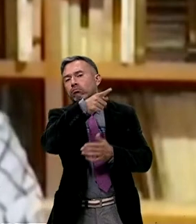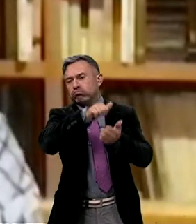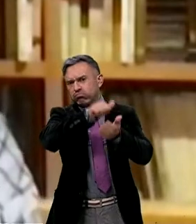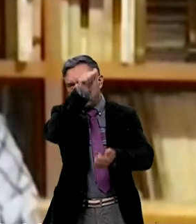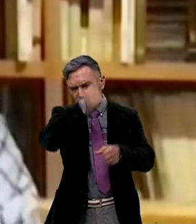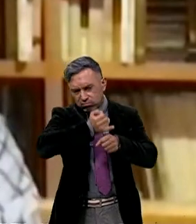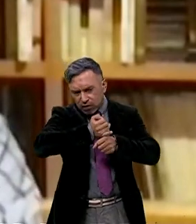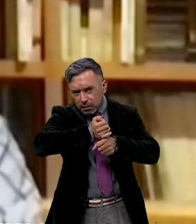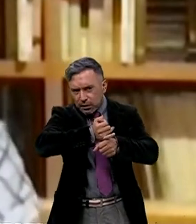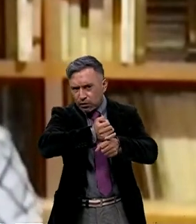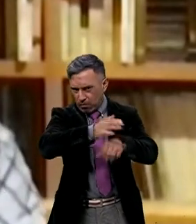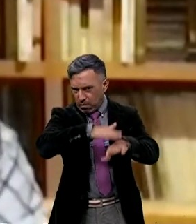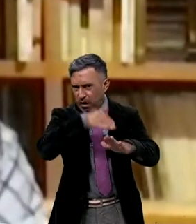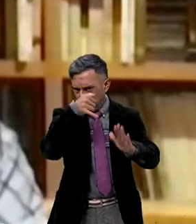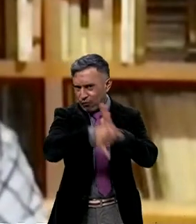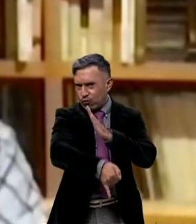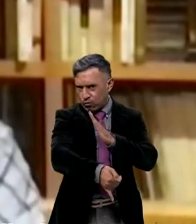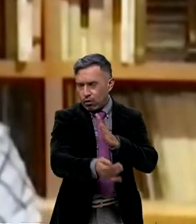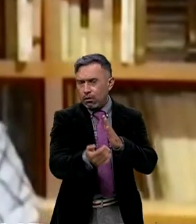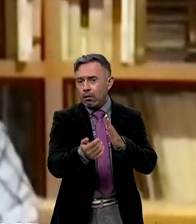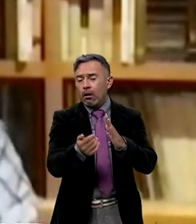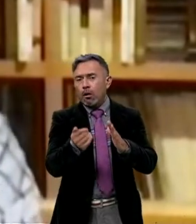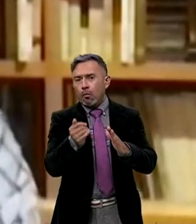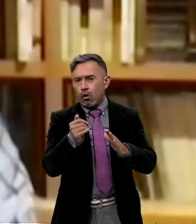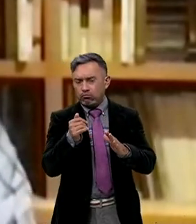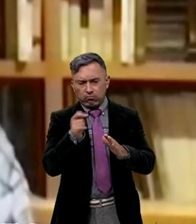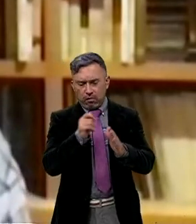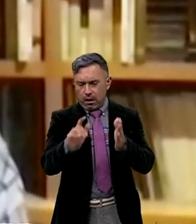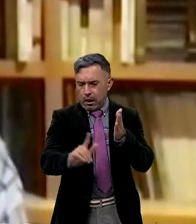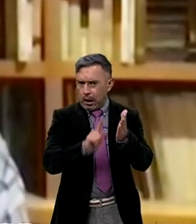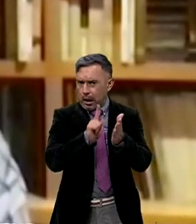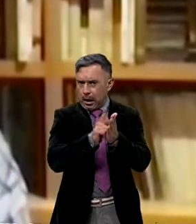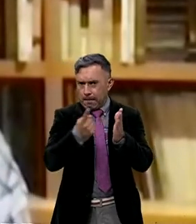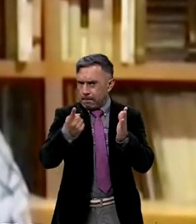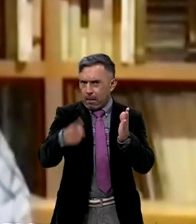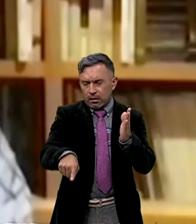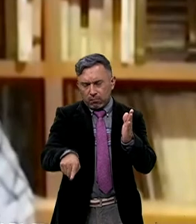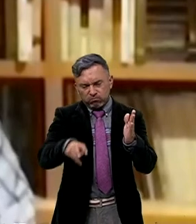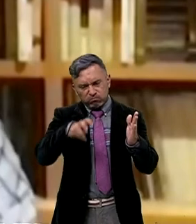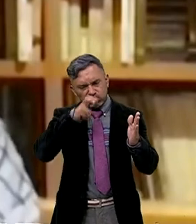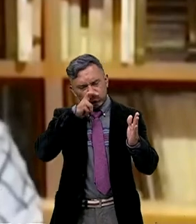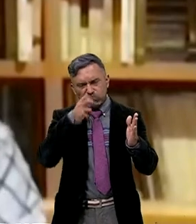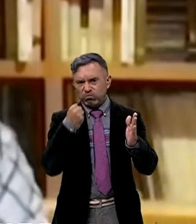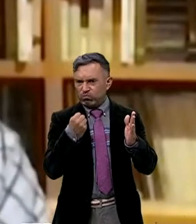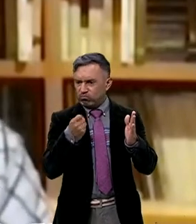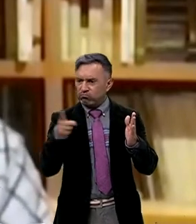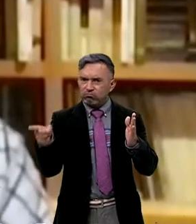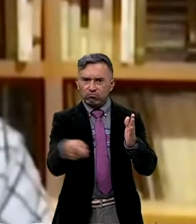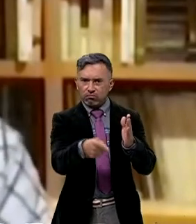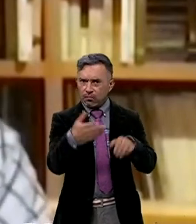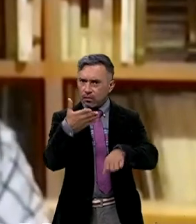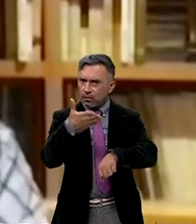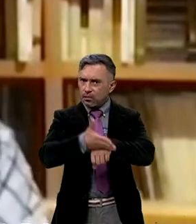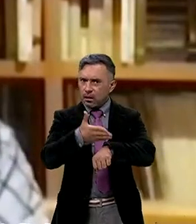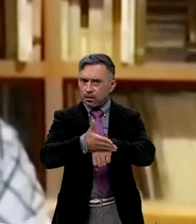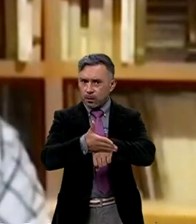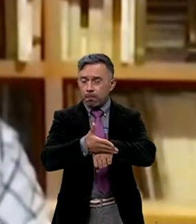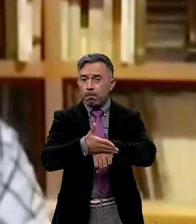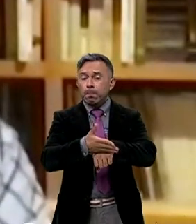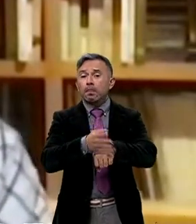que se sancione con todo el rigor a quien haya tratado de